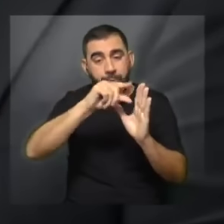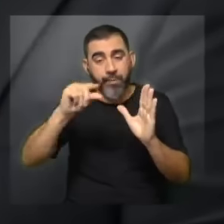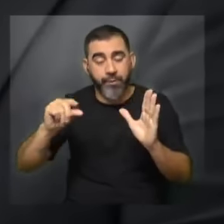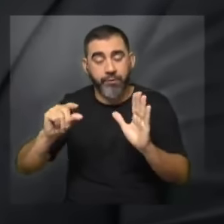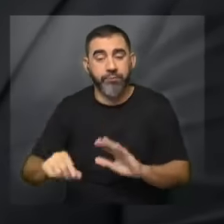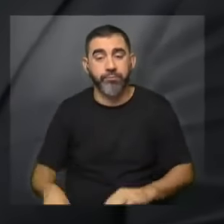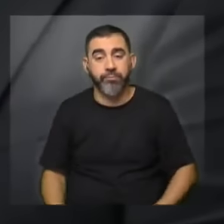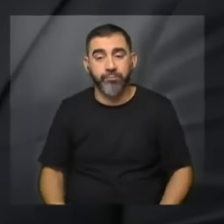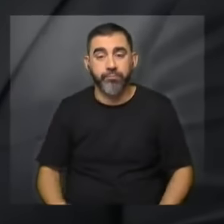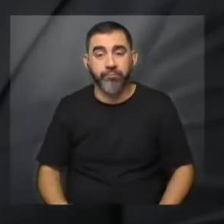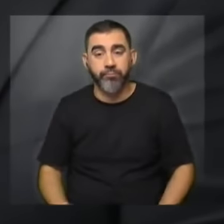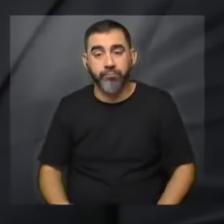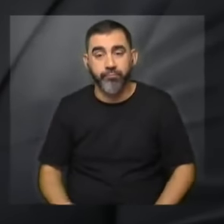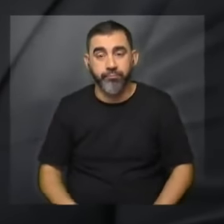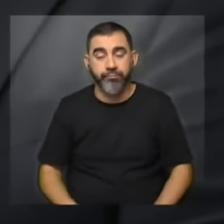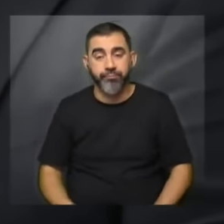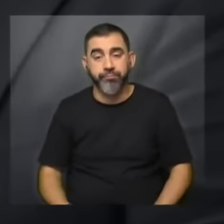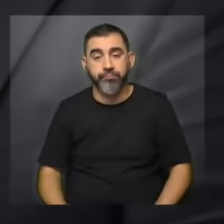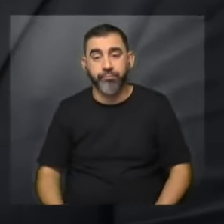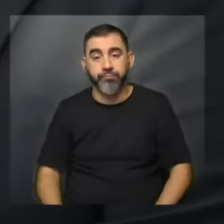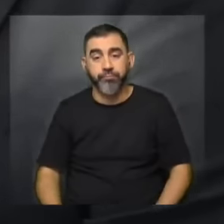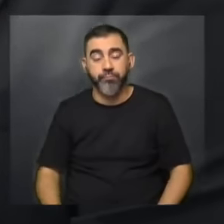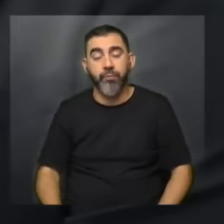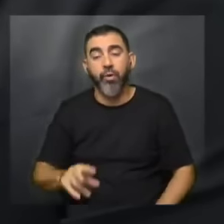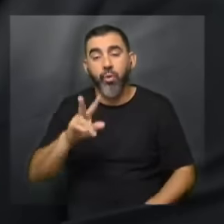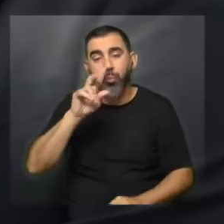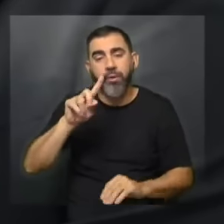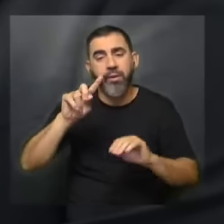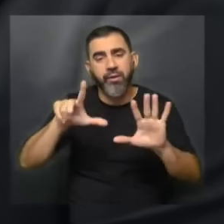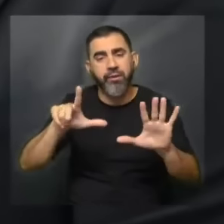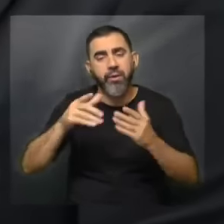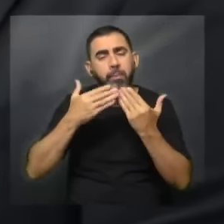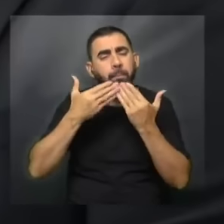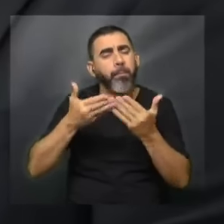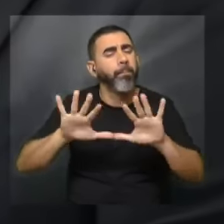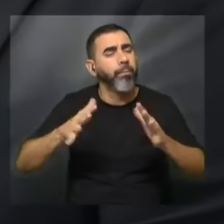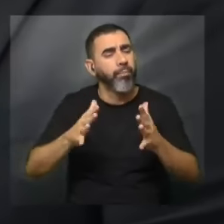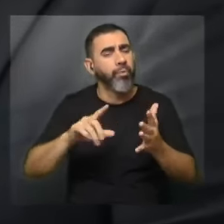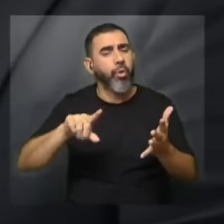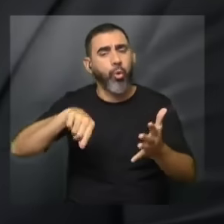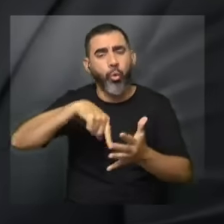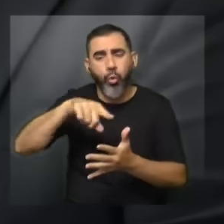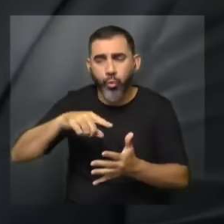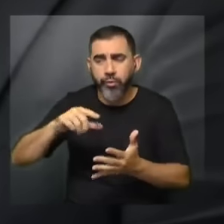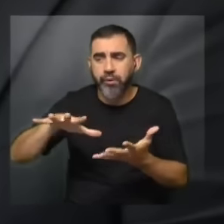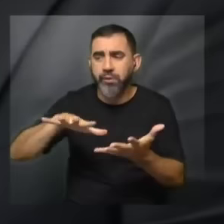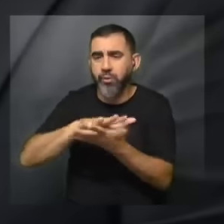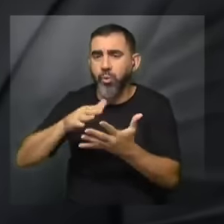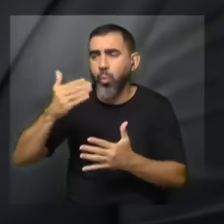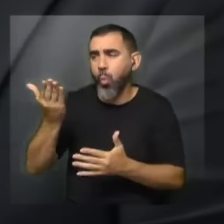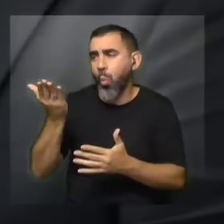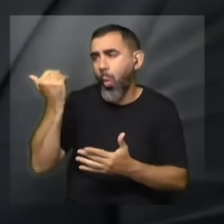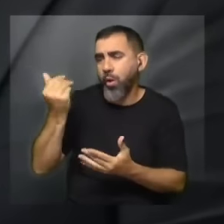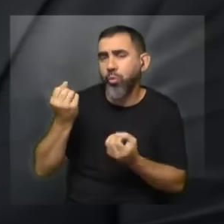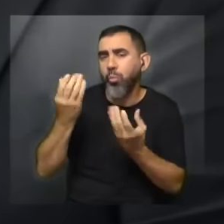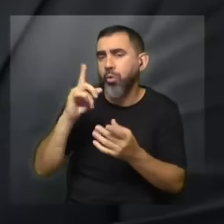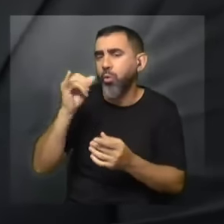Seguir generando por supuesto a partir de denuncia no en 2017 que se preguntaba por ejemplo dónde le sucedió el hecho cuándo Por qué no se